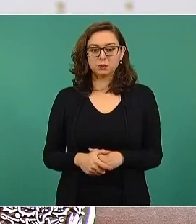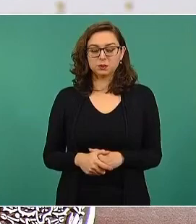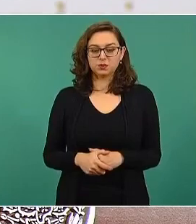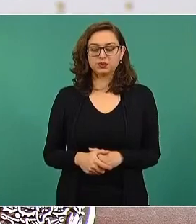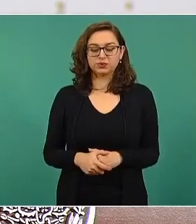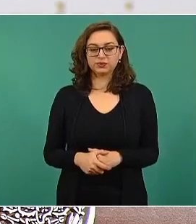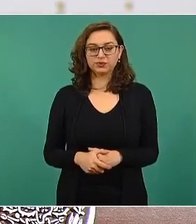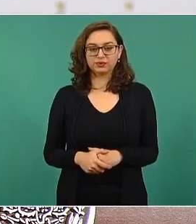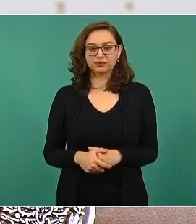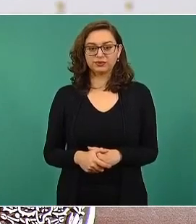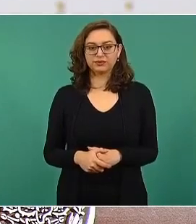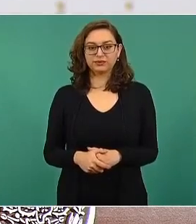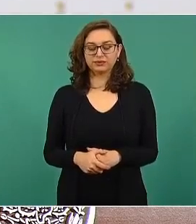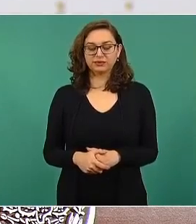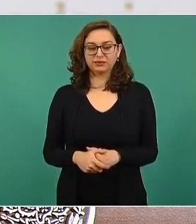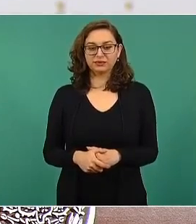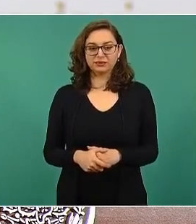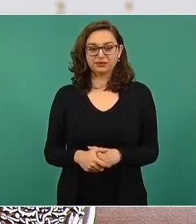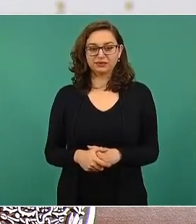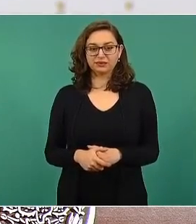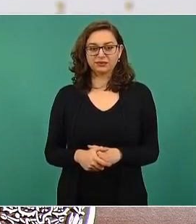Ojalá y